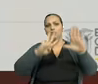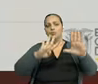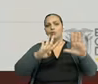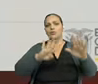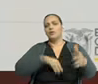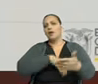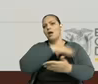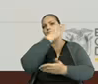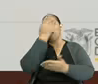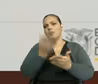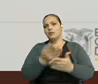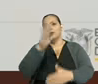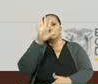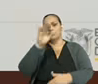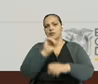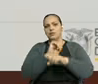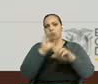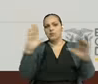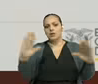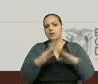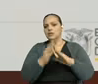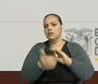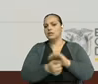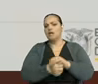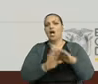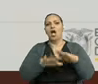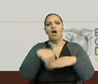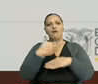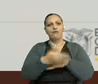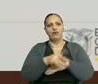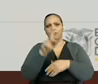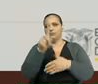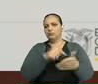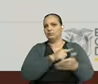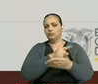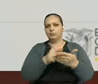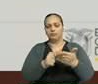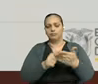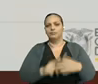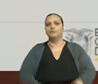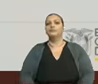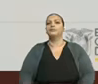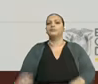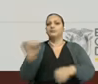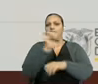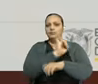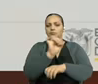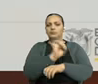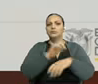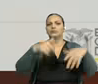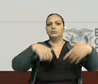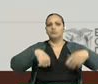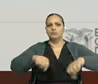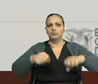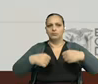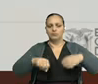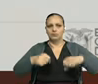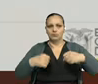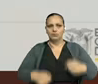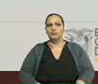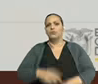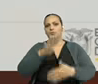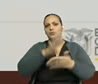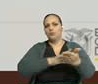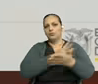siguiente. Circulación de vehículos particulares, se incluye motos par e impar de lunes a sábado.